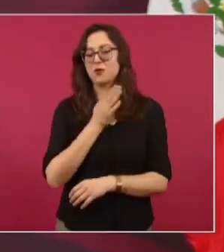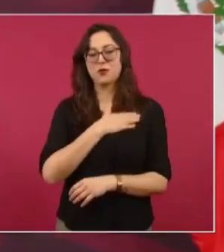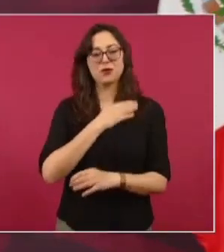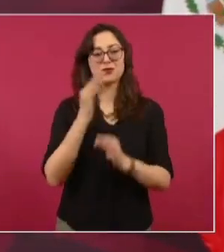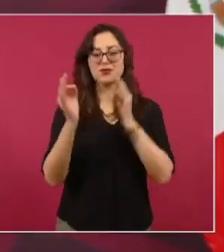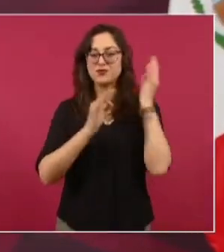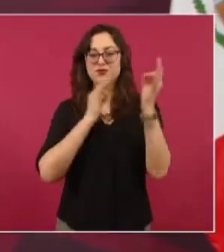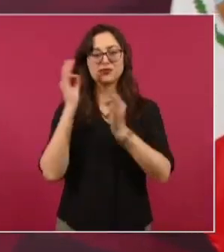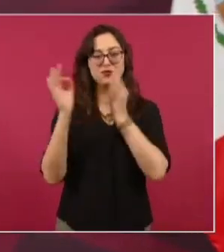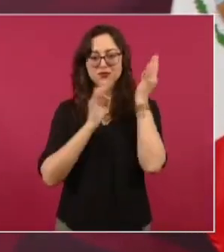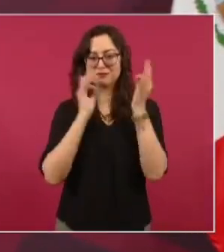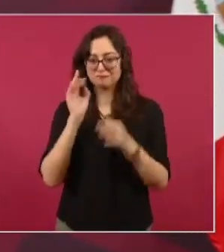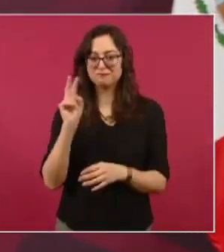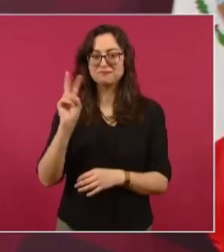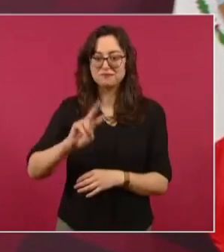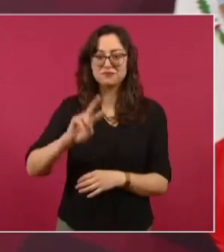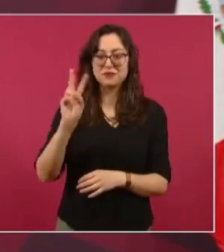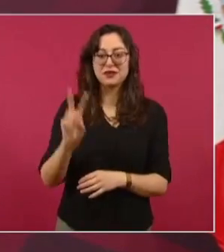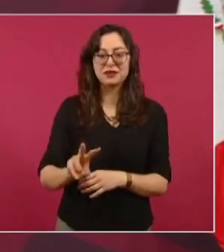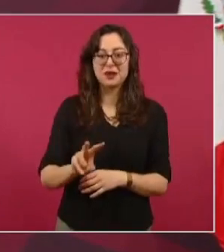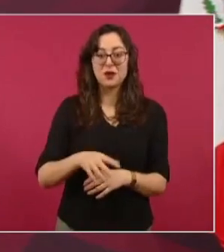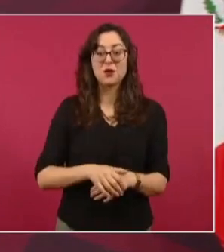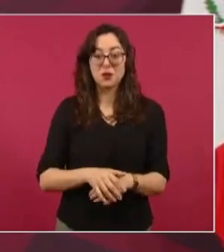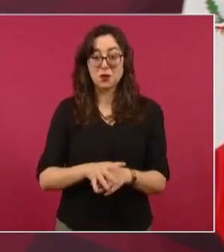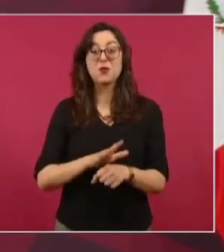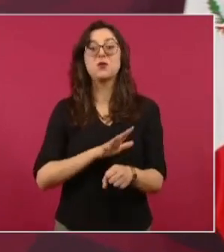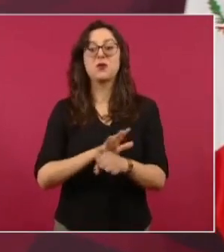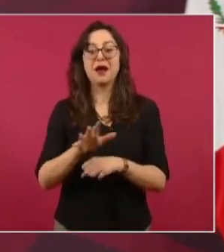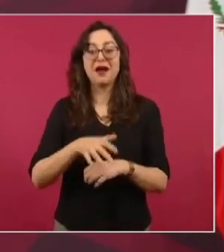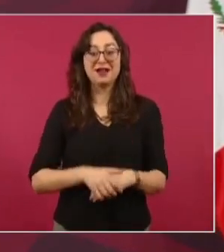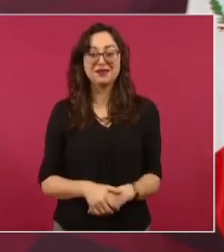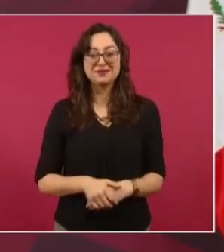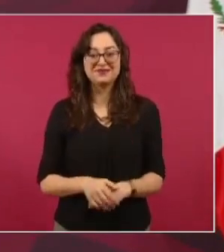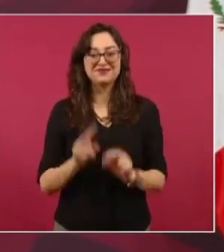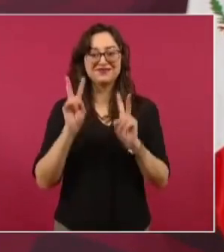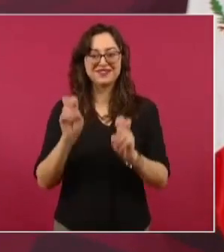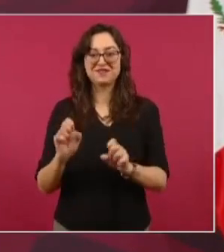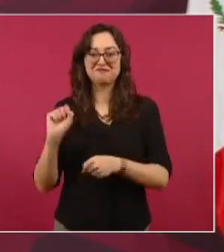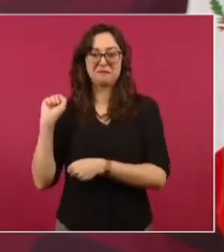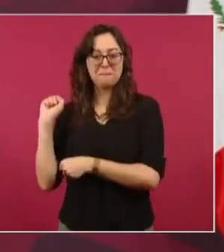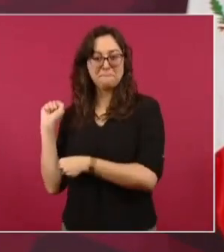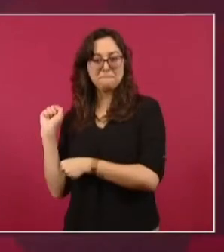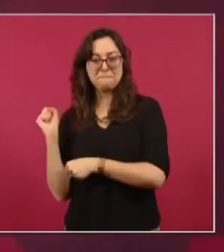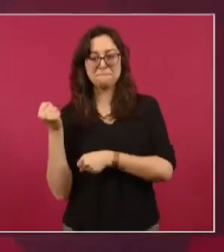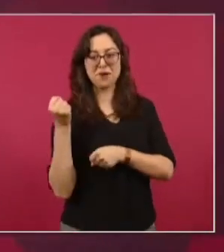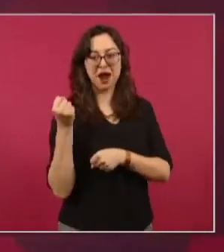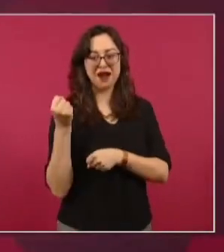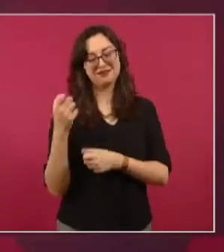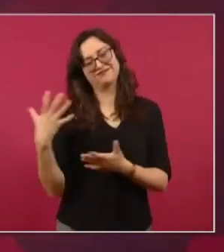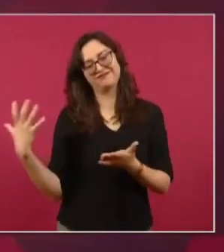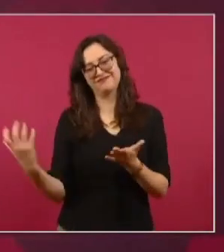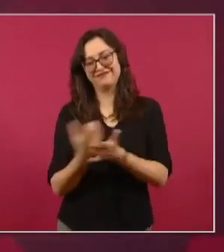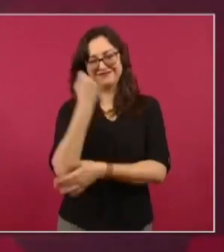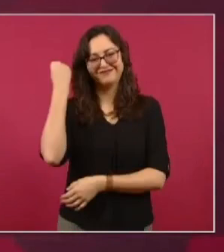es que ganó nuestra selección de béisbol, le ganó a Estados Unidos.